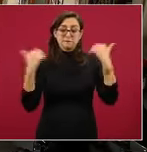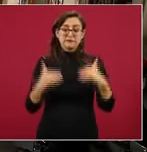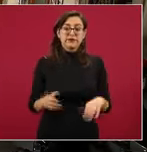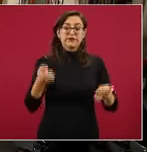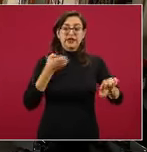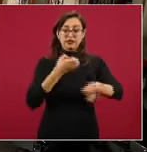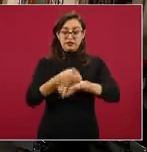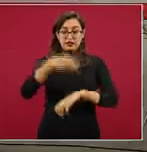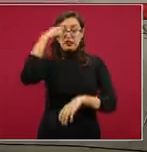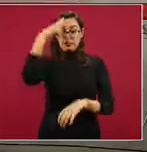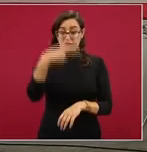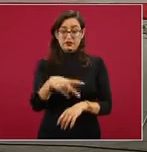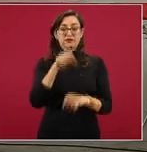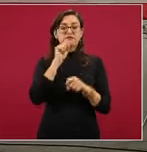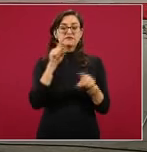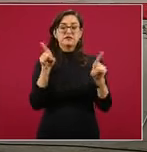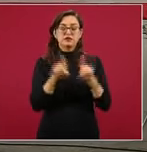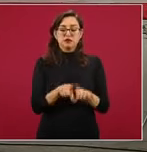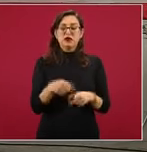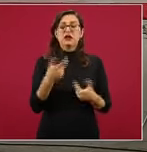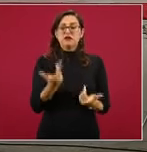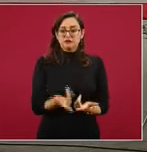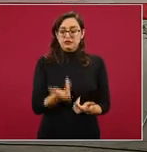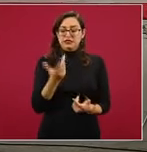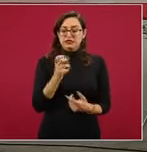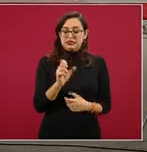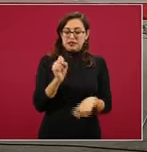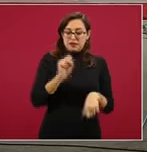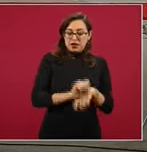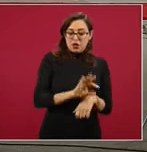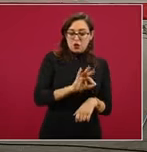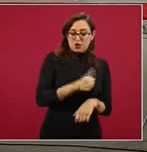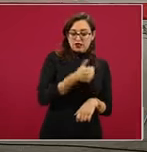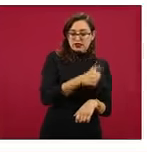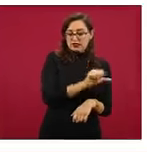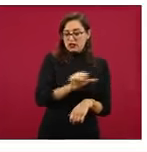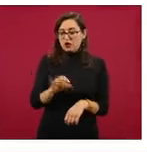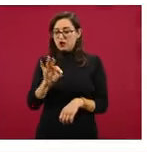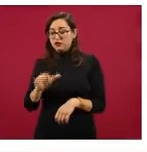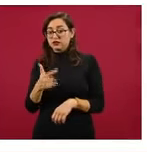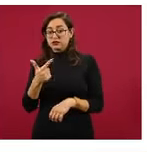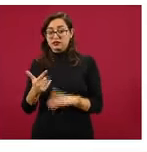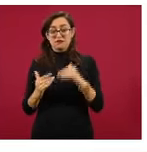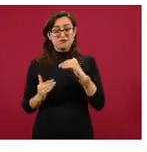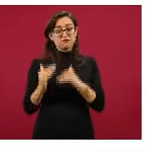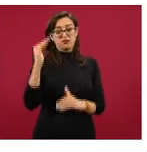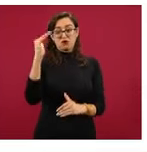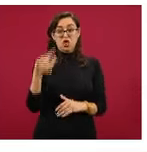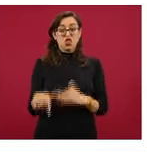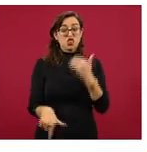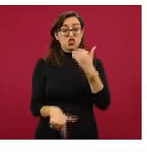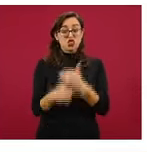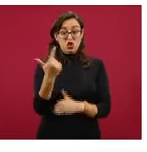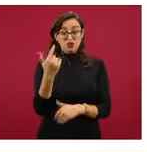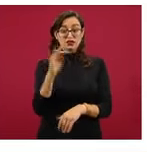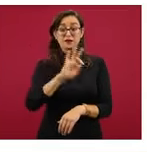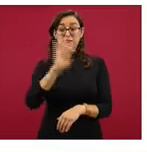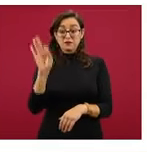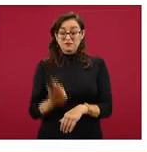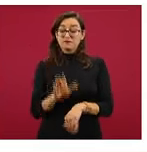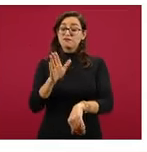de la semana 46 a la 47 se detecta un incremento del 12%, y por eso se